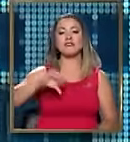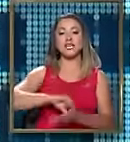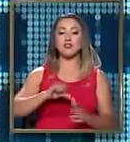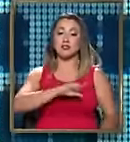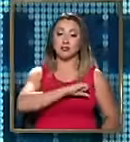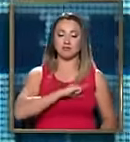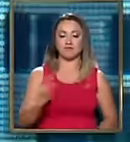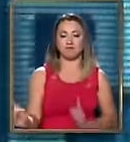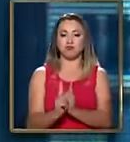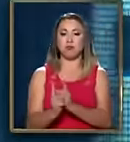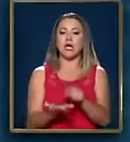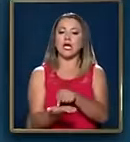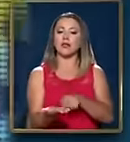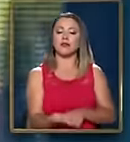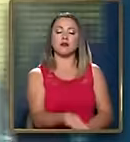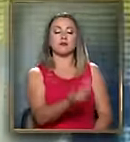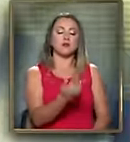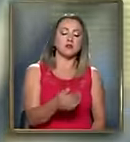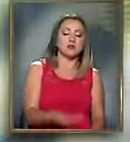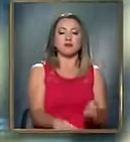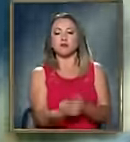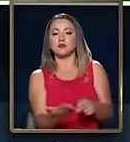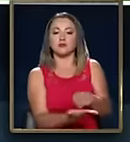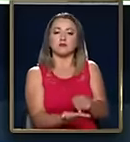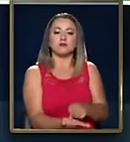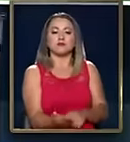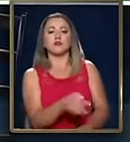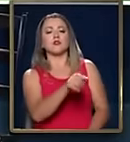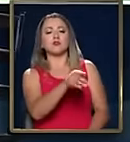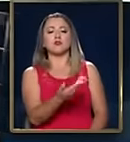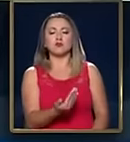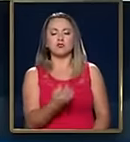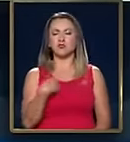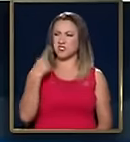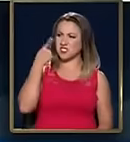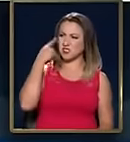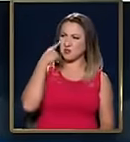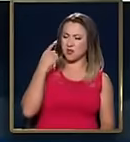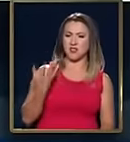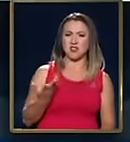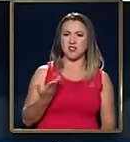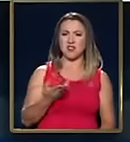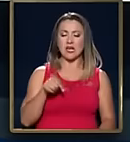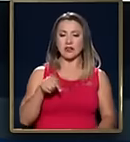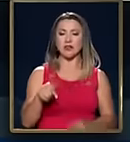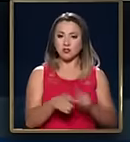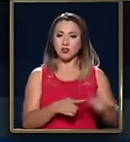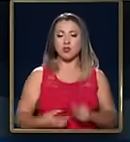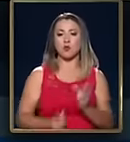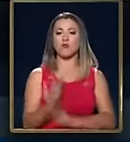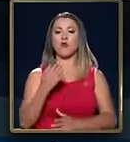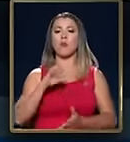Santiago, se me acercó una gitana, me dijo, paisano, paisano, paisano, paisano. Y me quedé pensando lo bien que le haría esta sociedad un país sano, weón. Pero un país